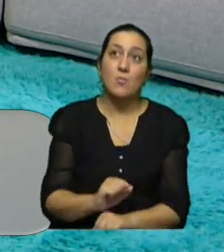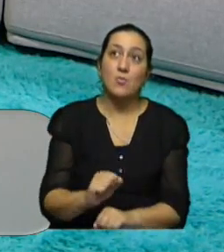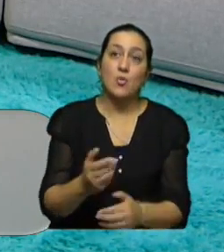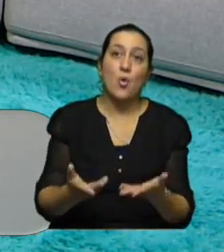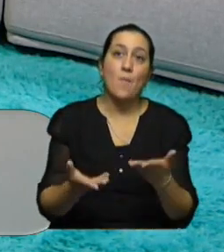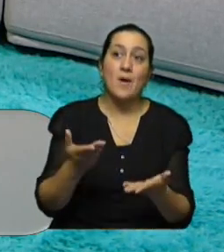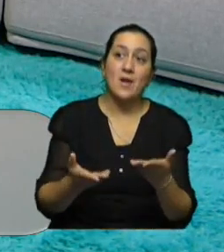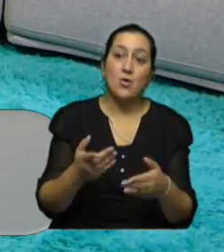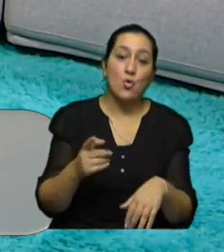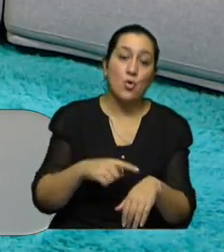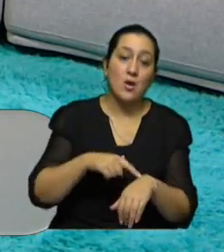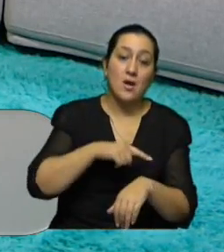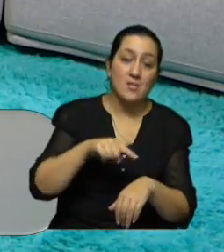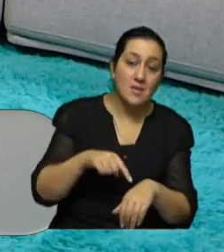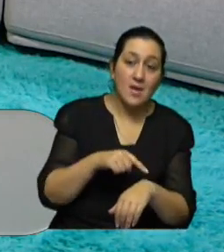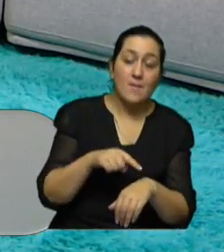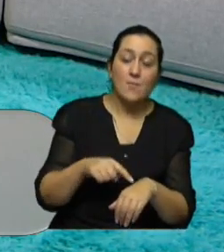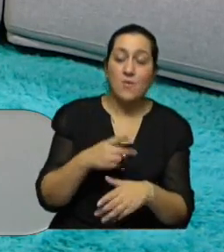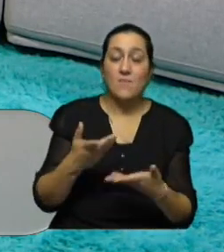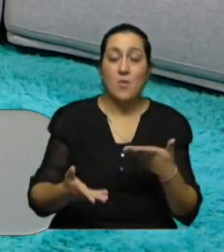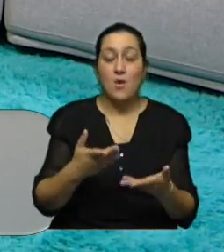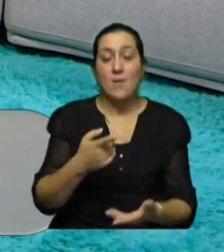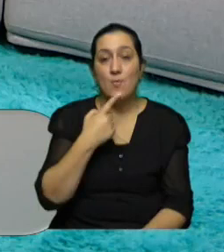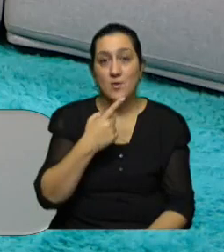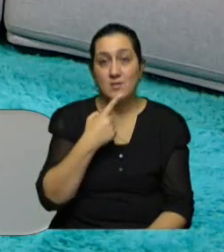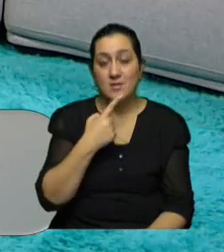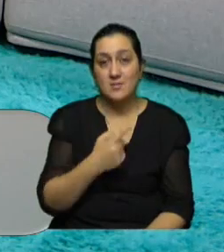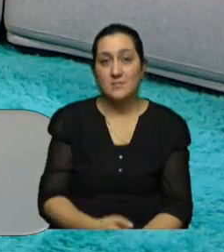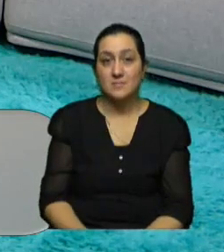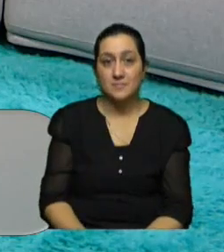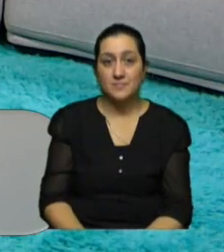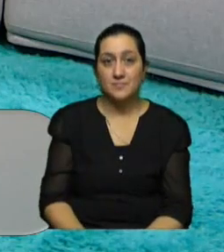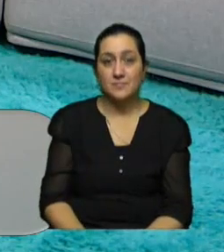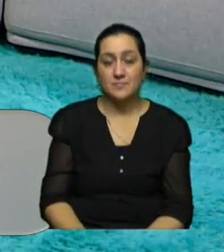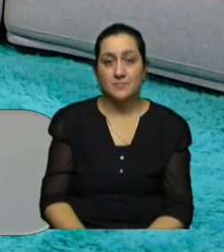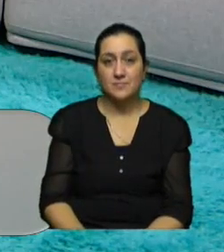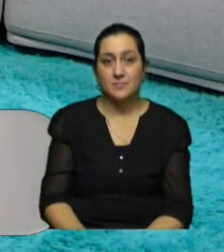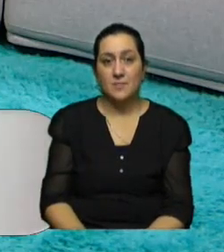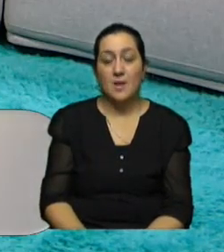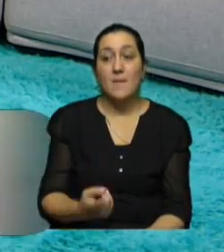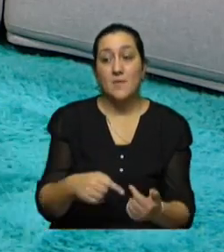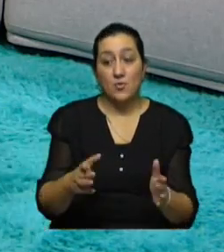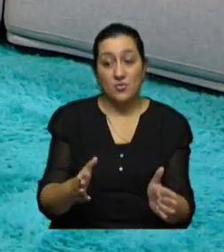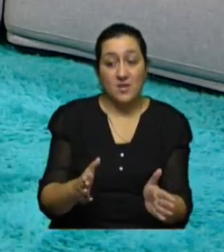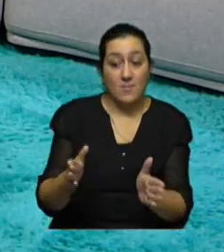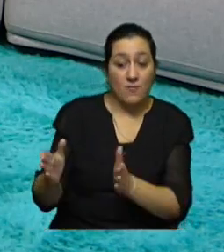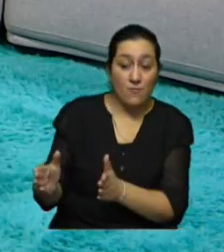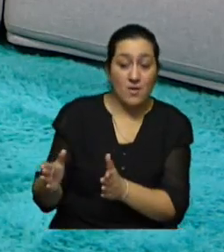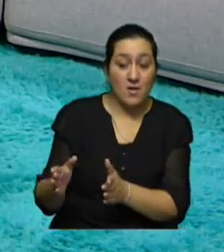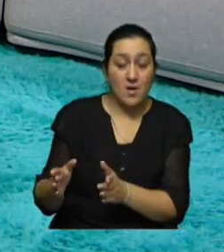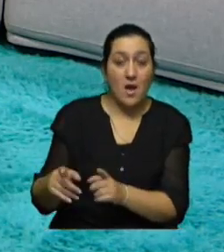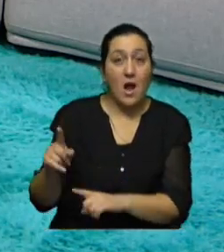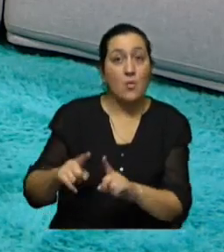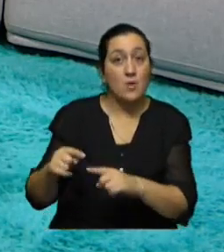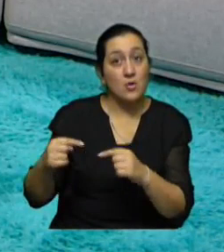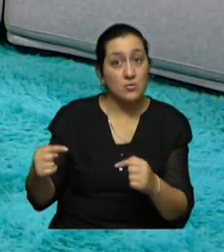tiempo, evaluar las políticas. Sí, entonces tiene algunas ventajas, más allá de que deja por fuera una serie de dimensiones que